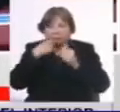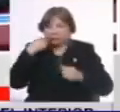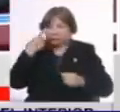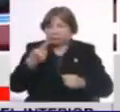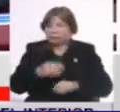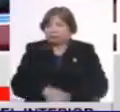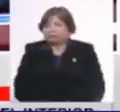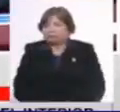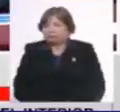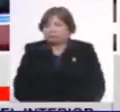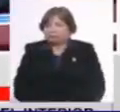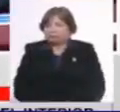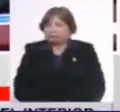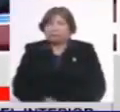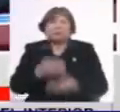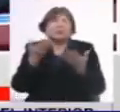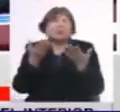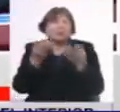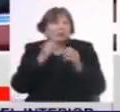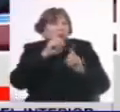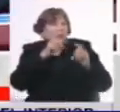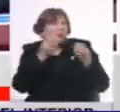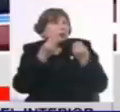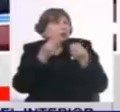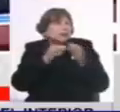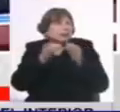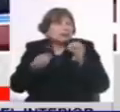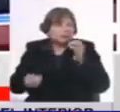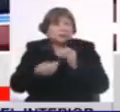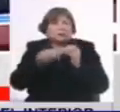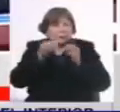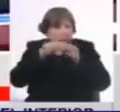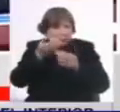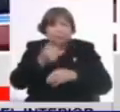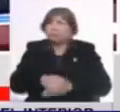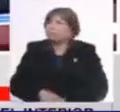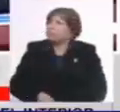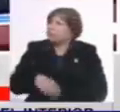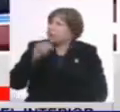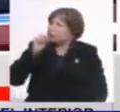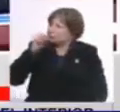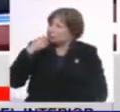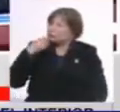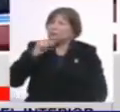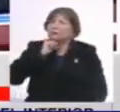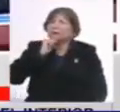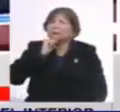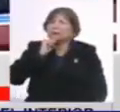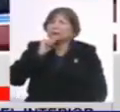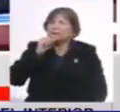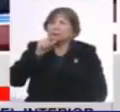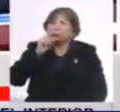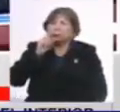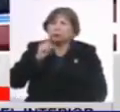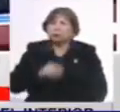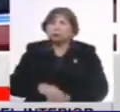usted de indicar. ¿Reforzado? ¿Cómo así? ¿Podría explicarnos? Sí, esto falta allí